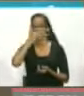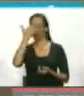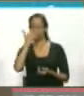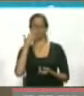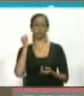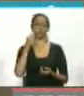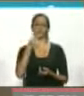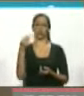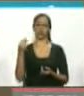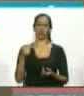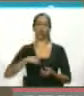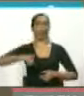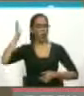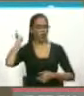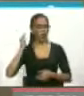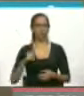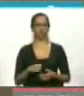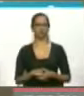no no no joda